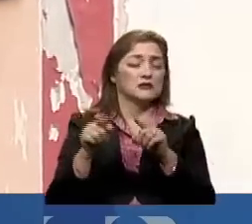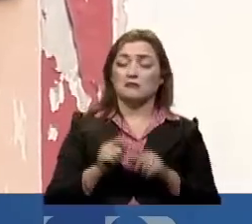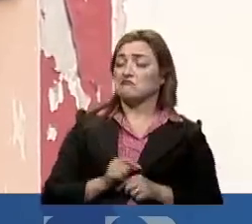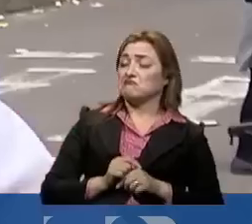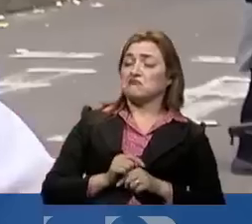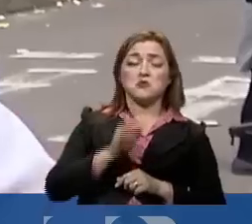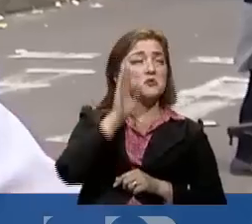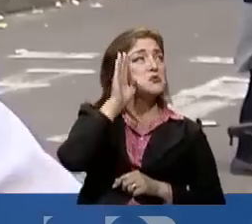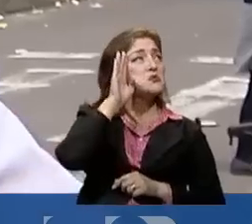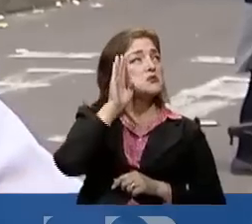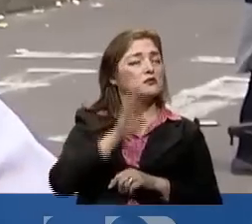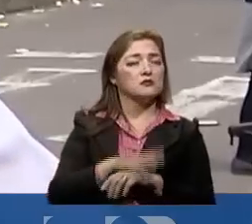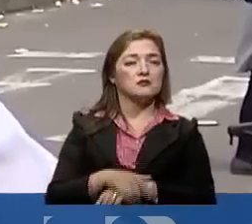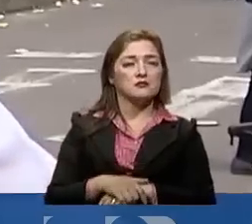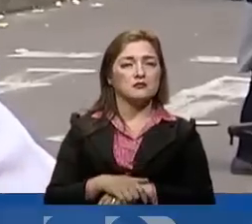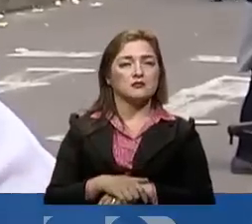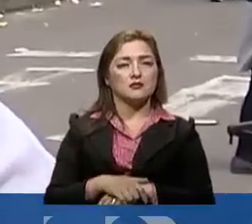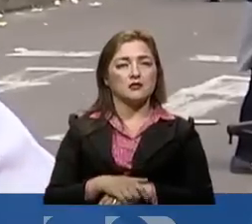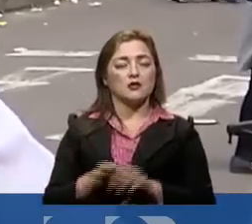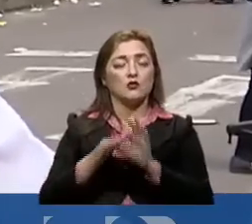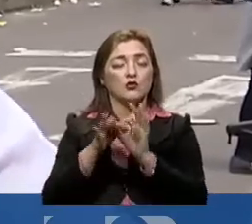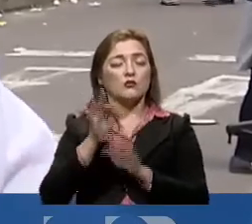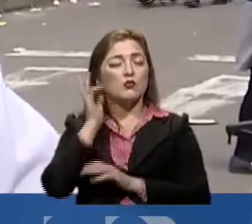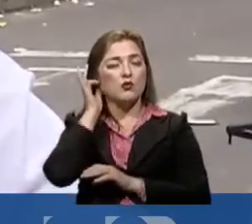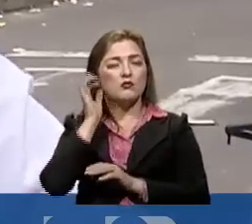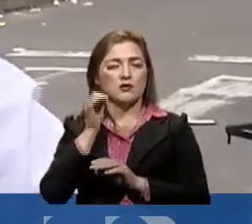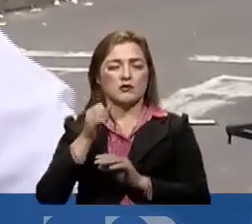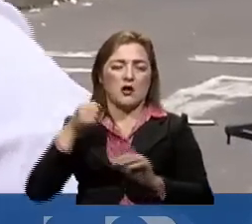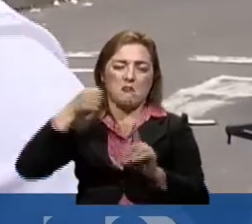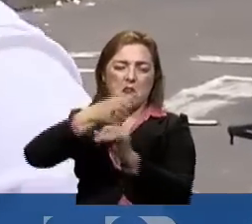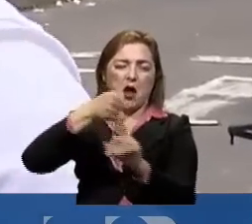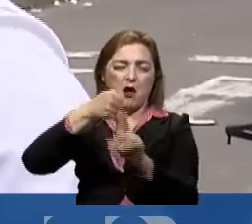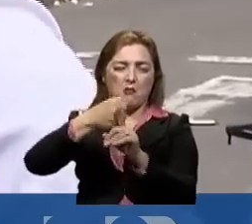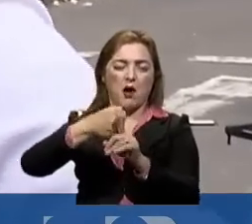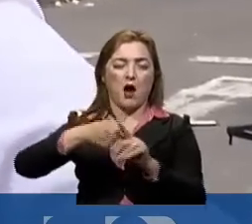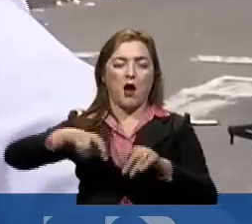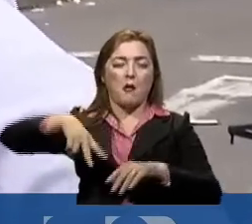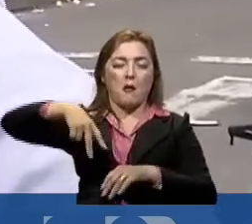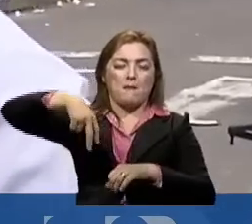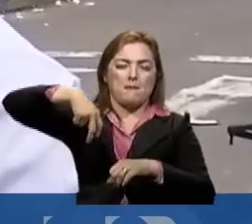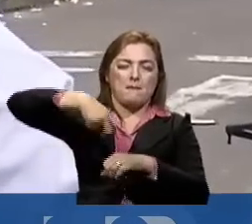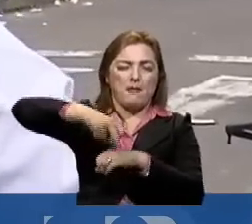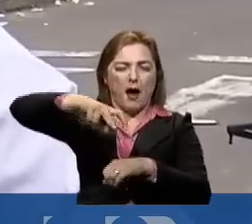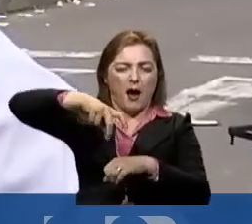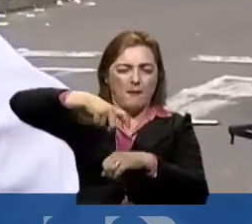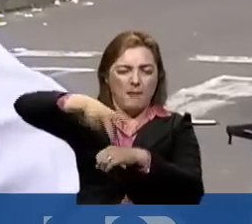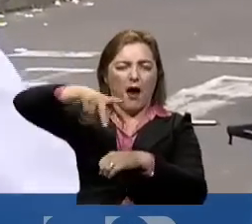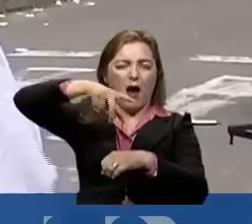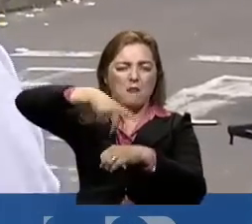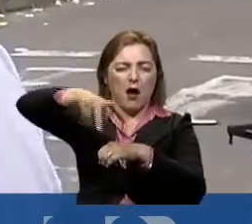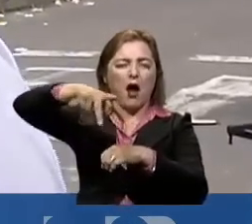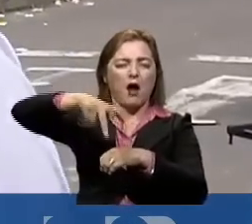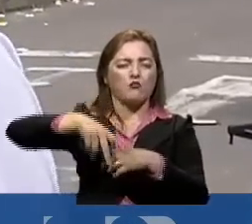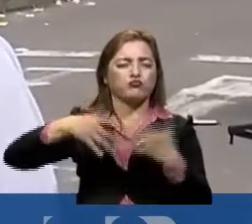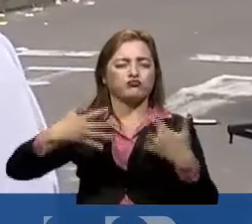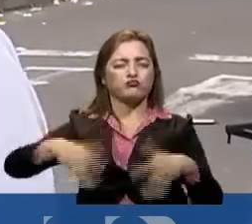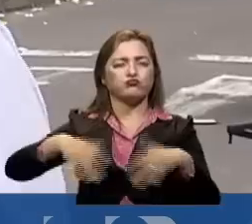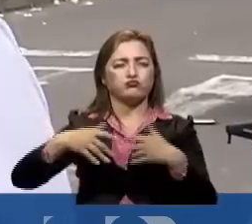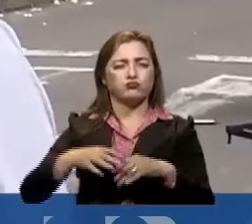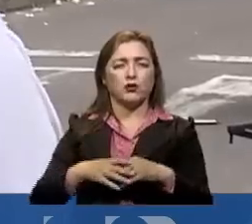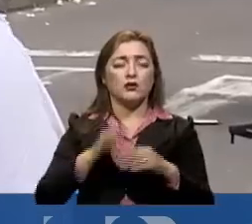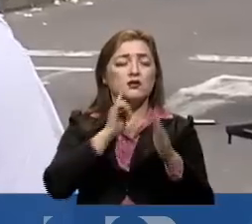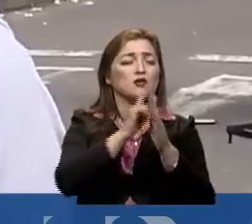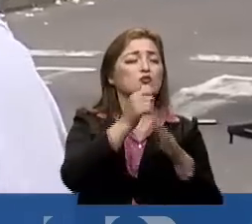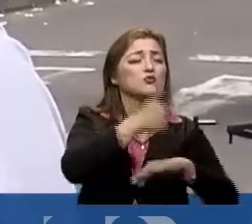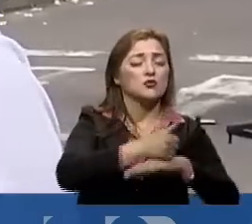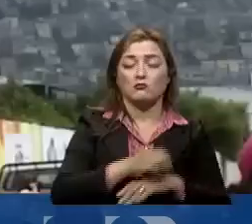adoptaron acciones. Una compañera le golpeó, le pateó. Había denuncia con las autoridades del colegio y supieron decirle que ellos no están